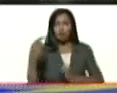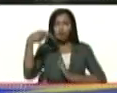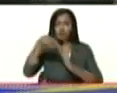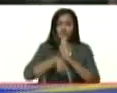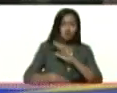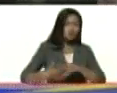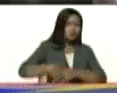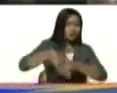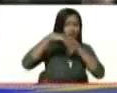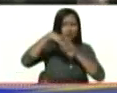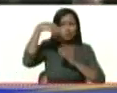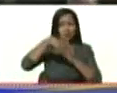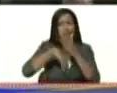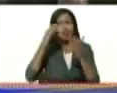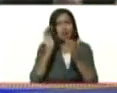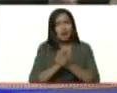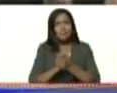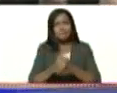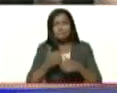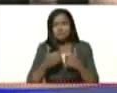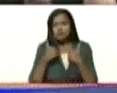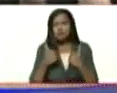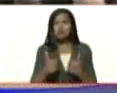estrechas, de amistad,